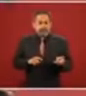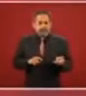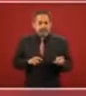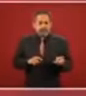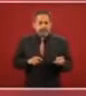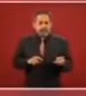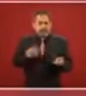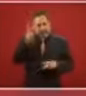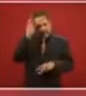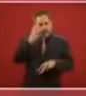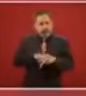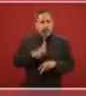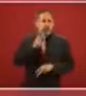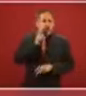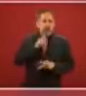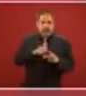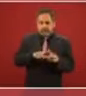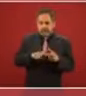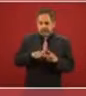director de Pemex,